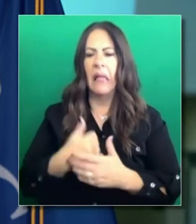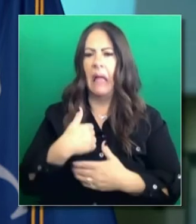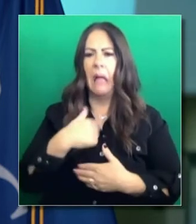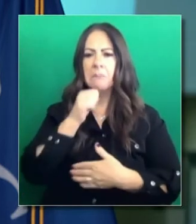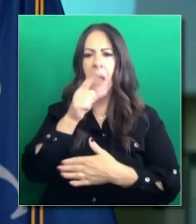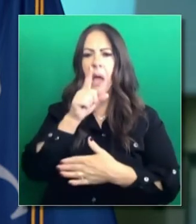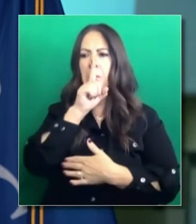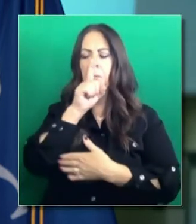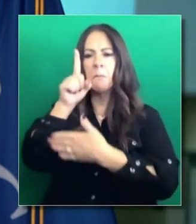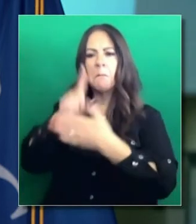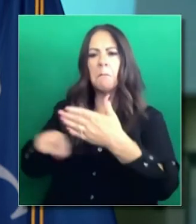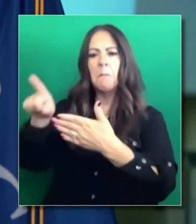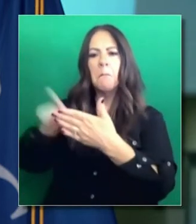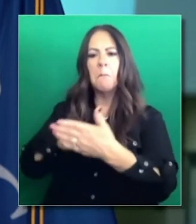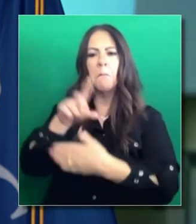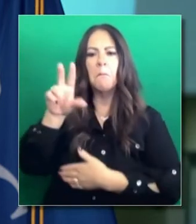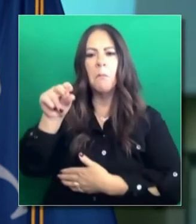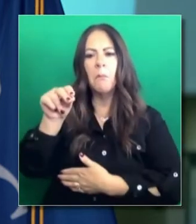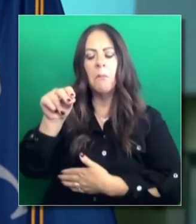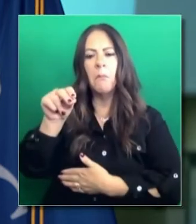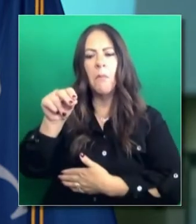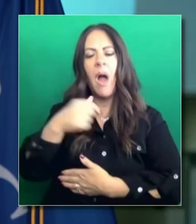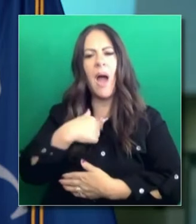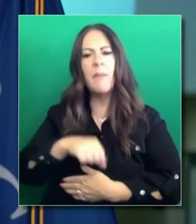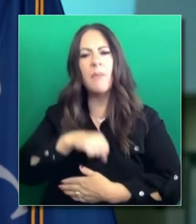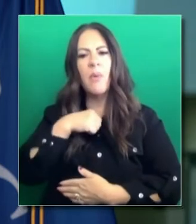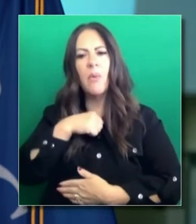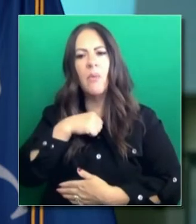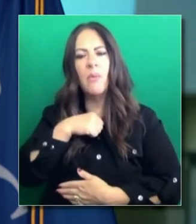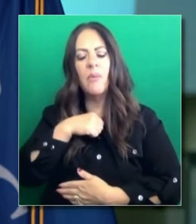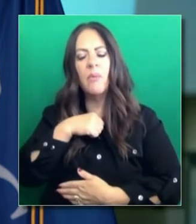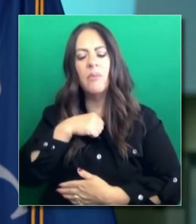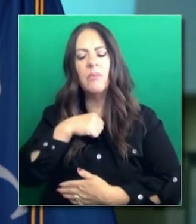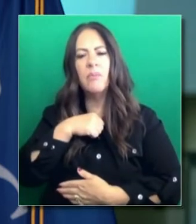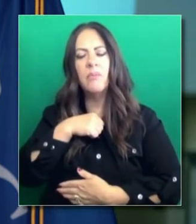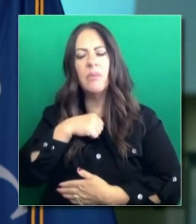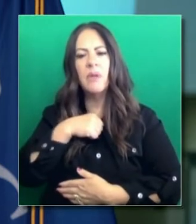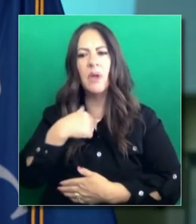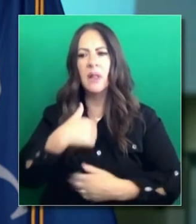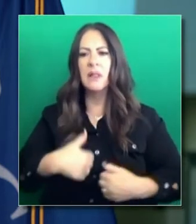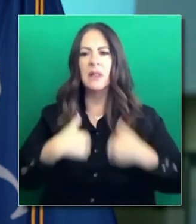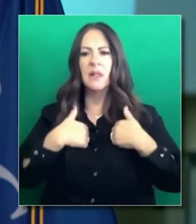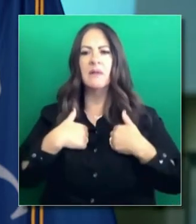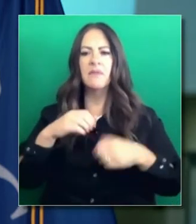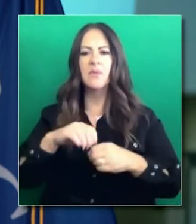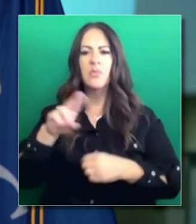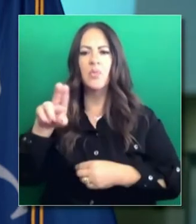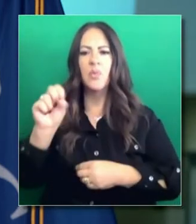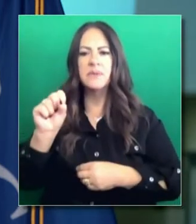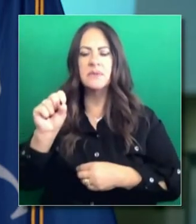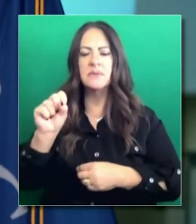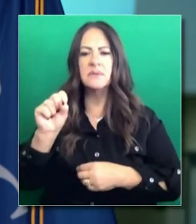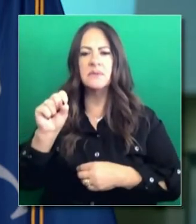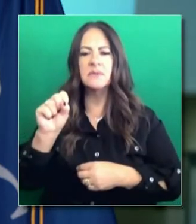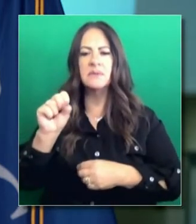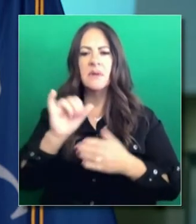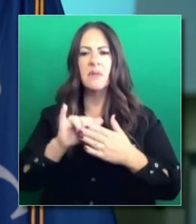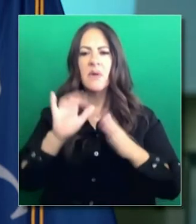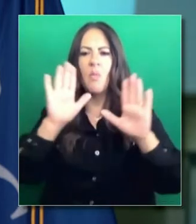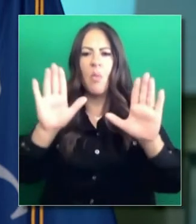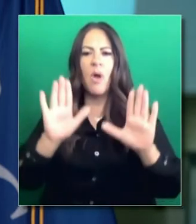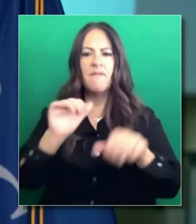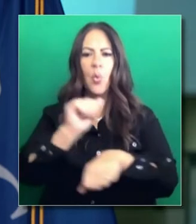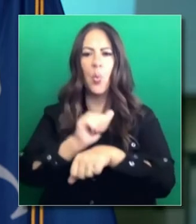Particularmente yo he sido crítico y quiero estipular cuán orgulloso estoy de estar en un país en el que, a través del